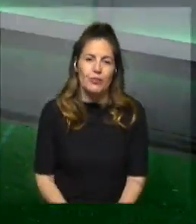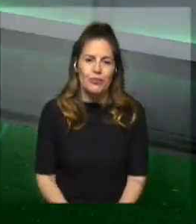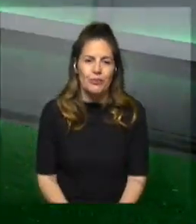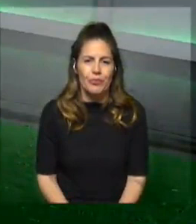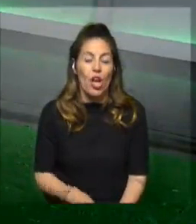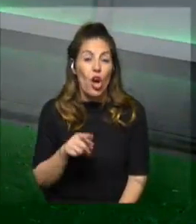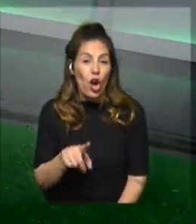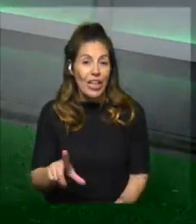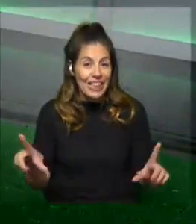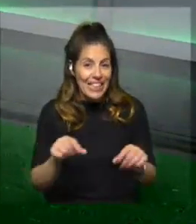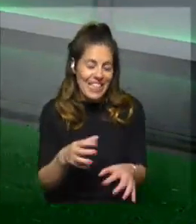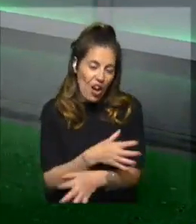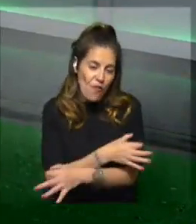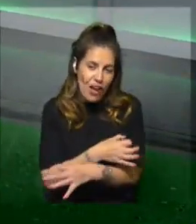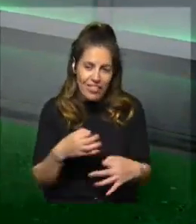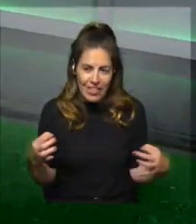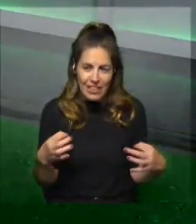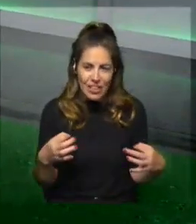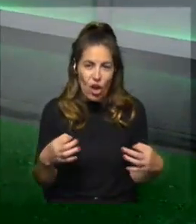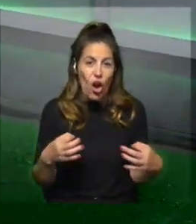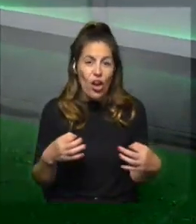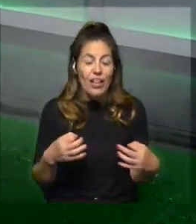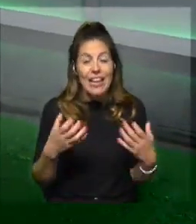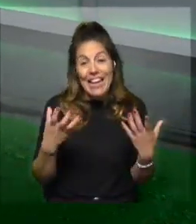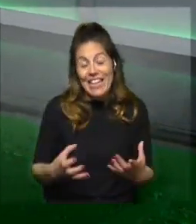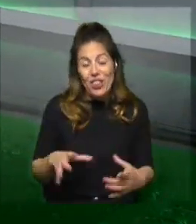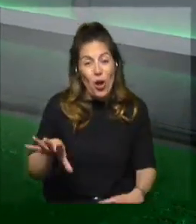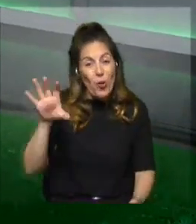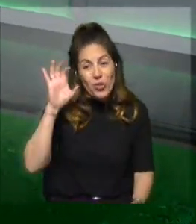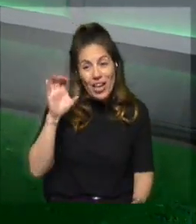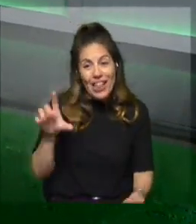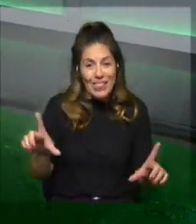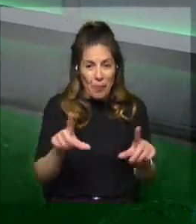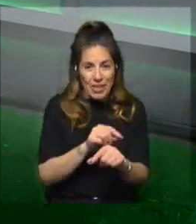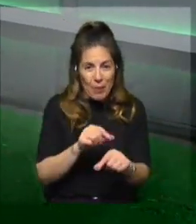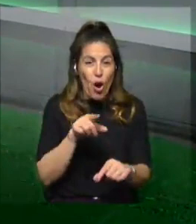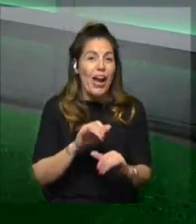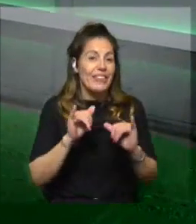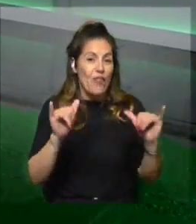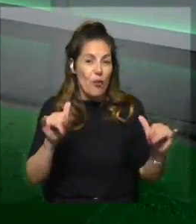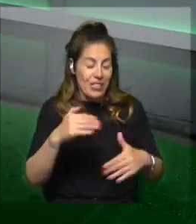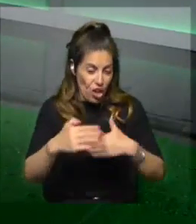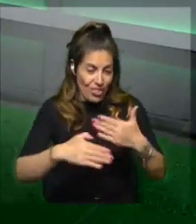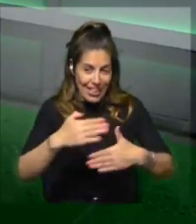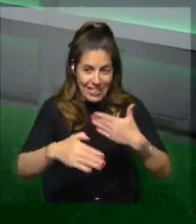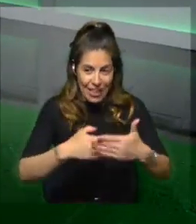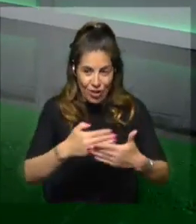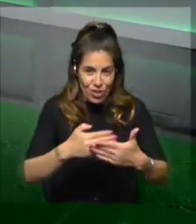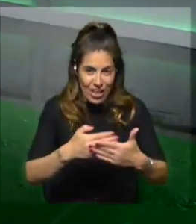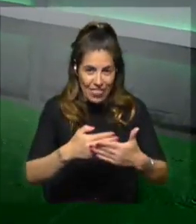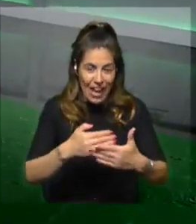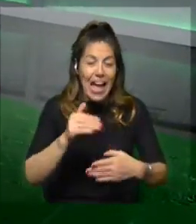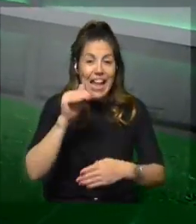Bien, con este cierre fantástico y con muchas ganas de seguir escuchándola, nos vamos. Obviamente esta información va a estar desarrollada en nuestra